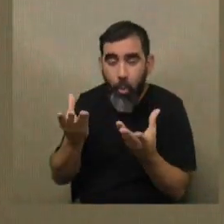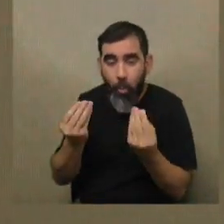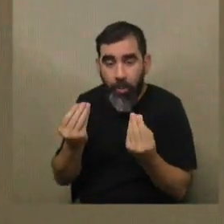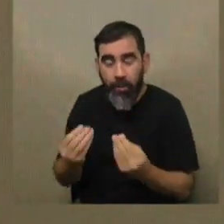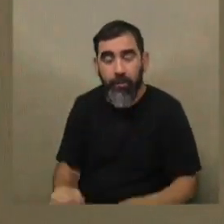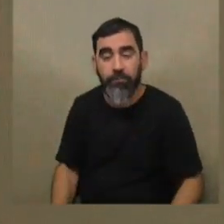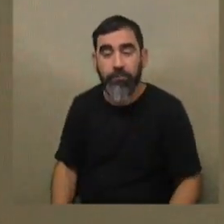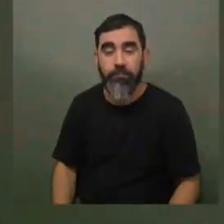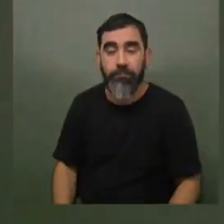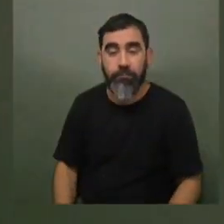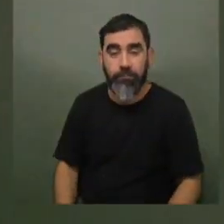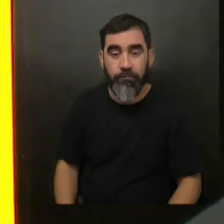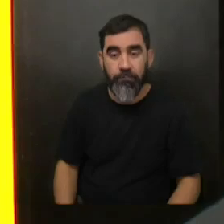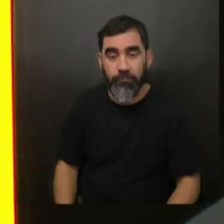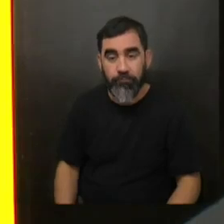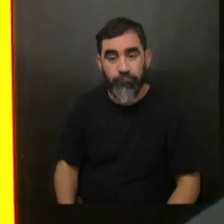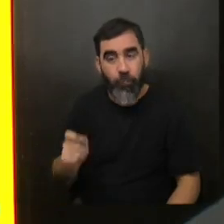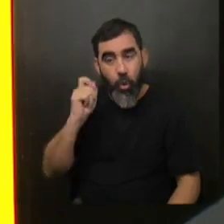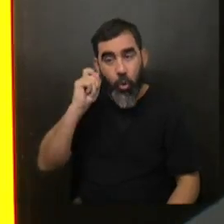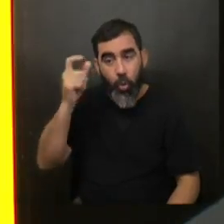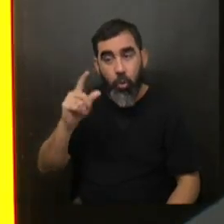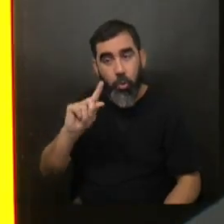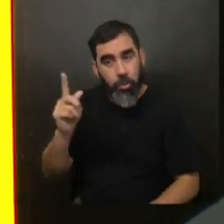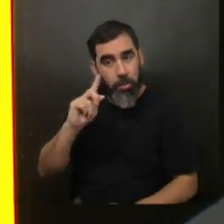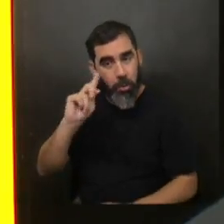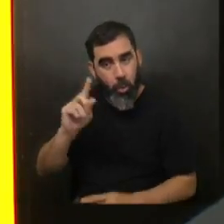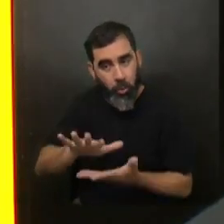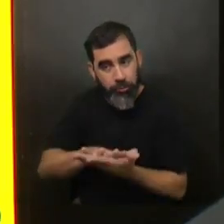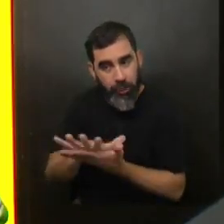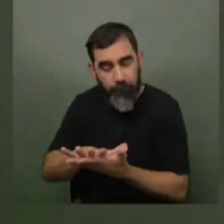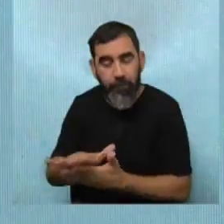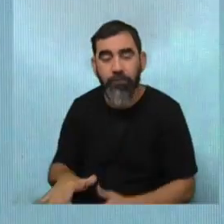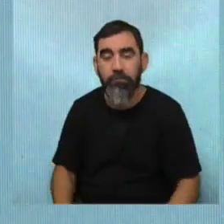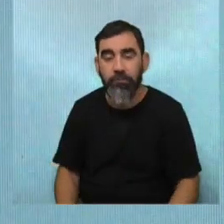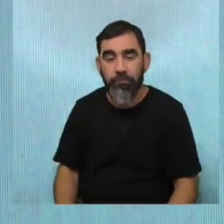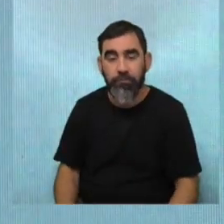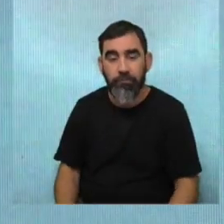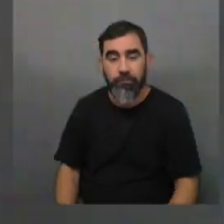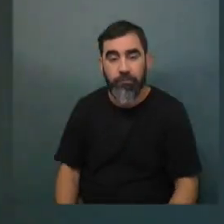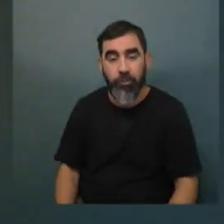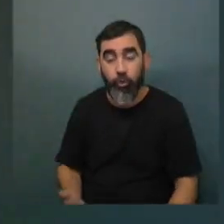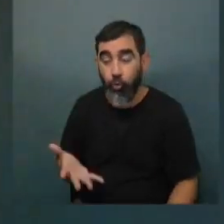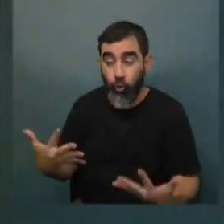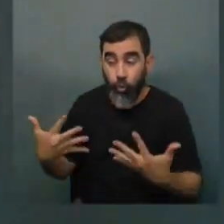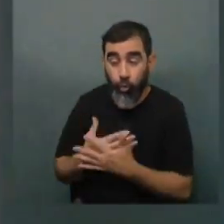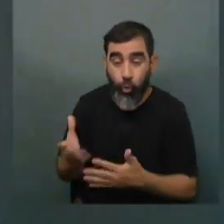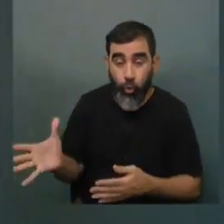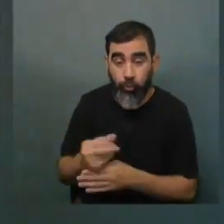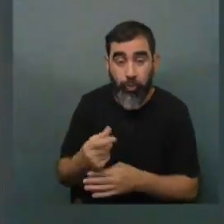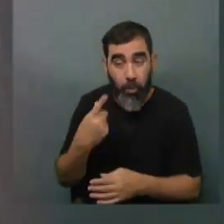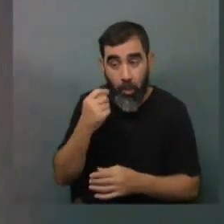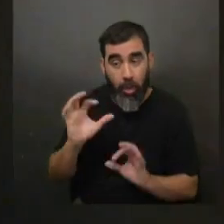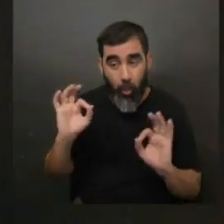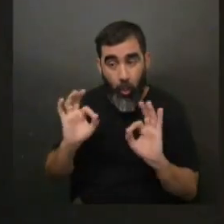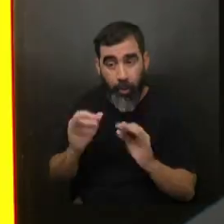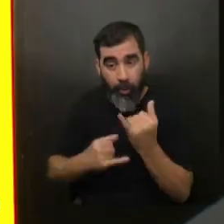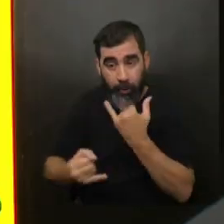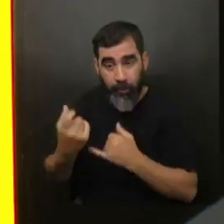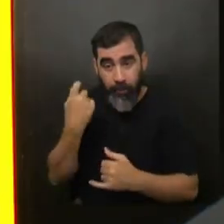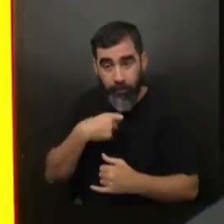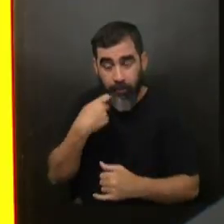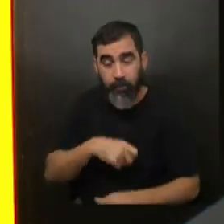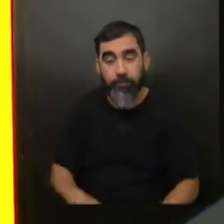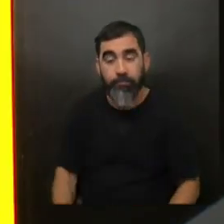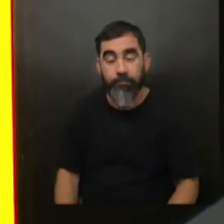sin embargo... Mucho conocimiento que no es muy conocido, justamente. Que nos pasa a todos, pero bueno, no estamos informados, ¿no? Y bueno,